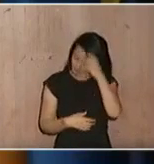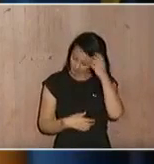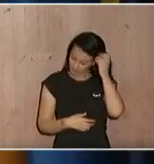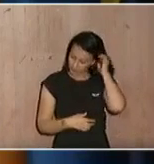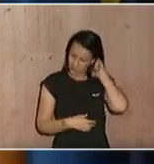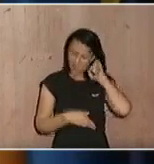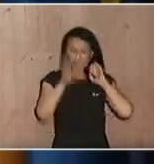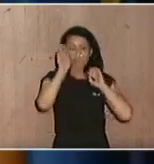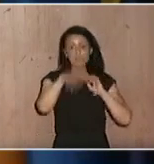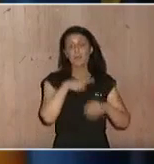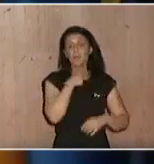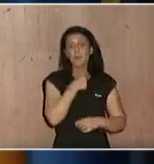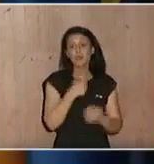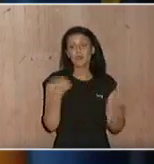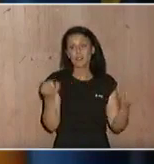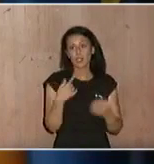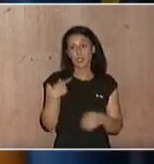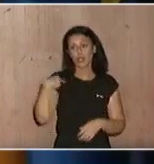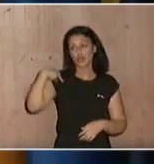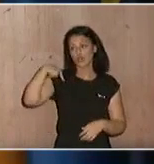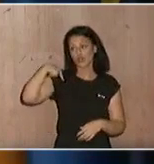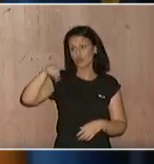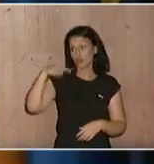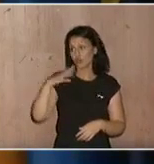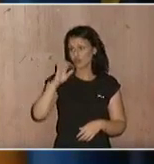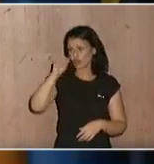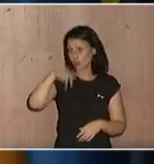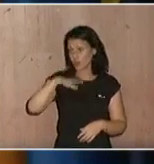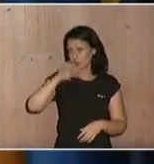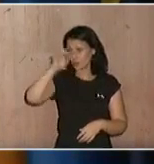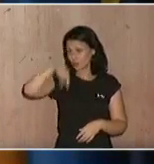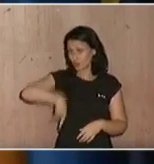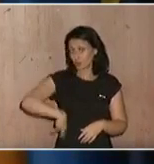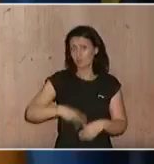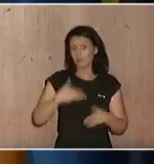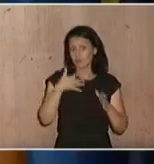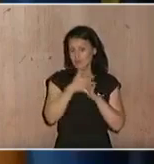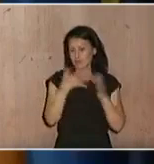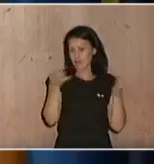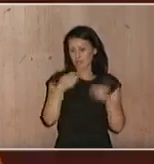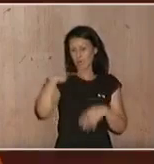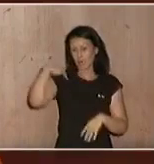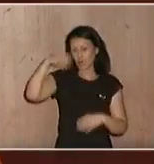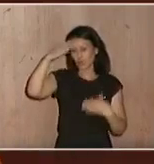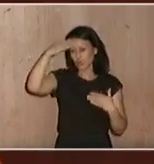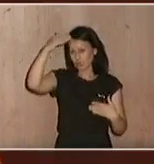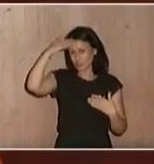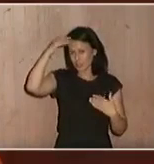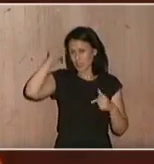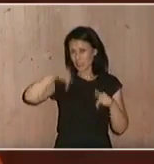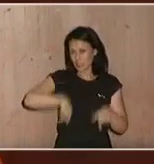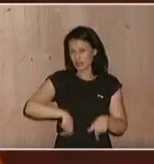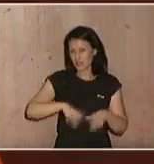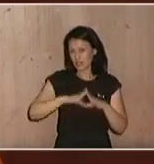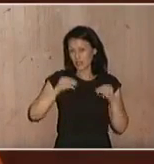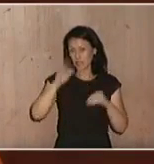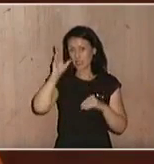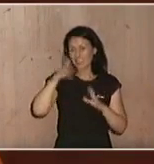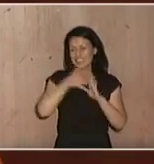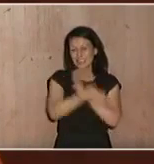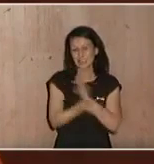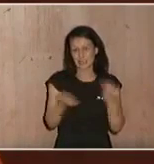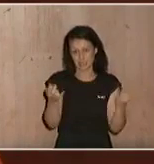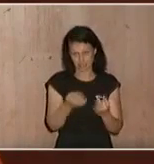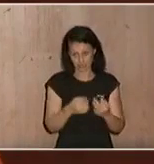También me gustaría, doctor Thompson, explicarle lo que es un doctor honoris causa para la Universidad de